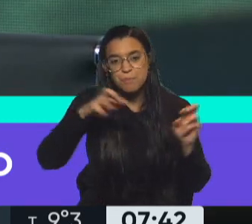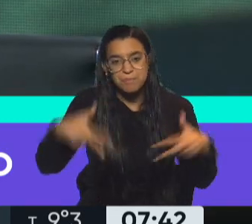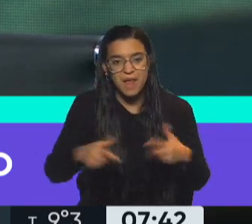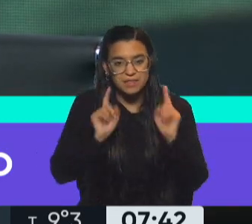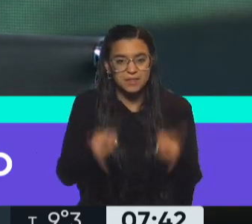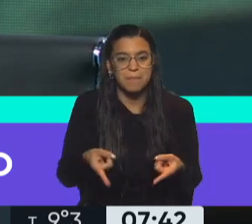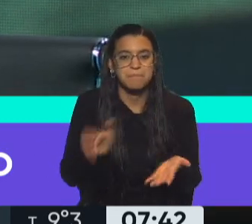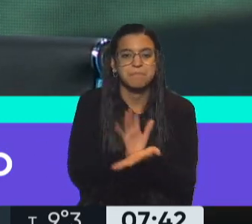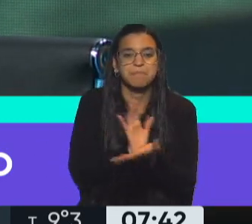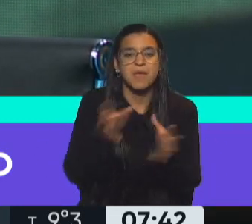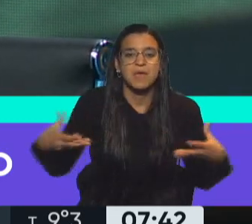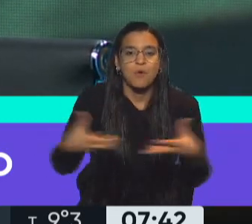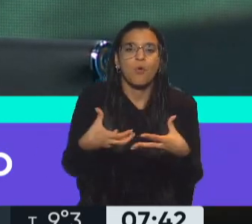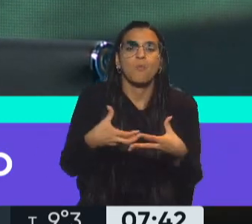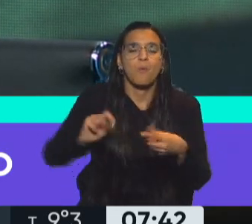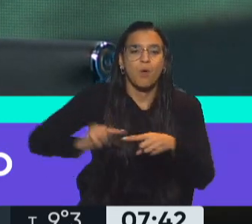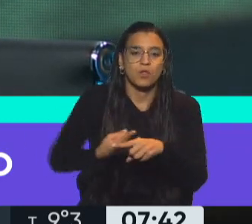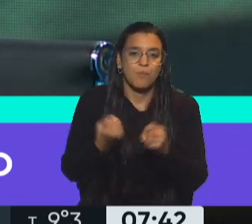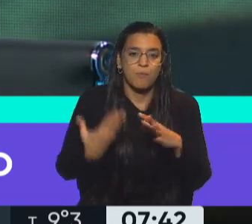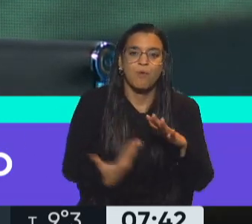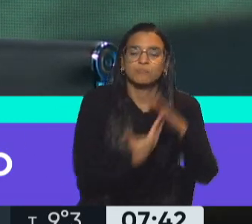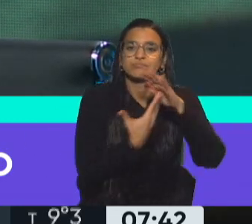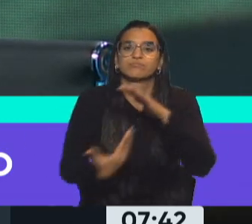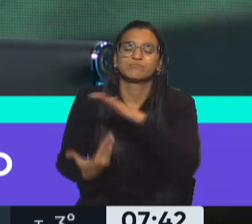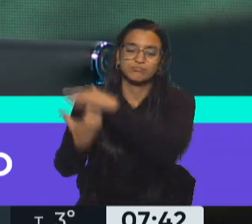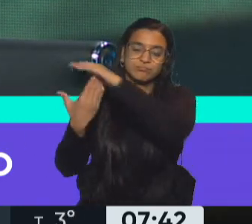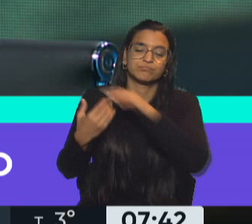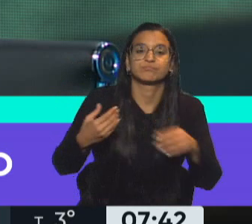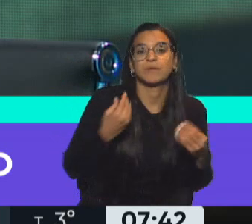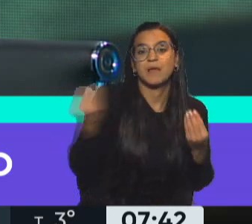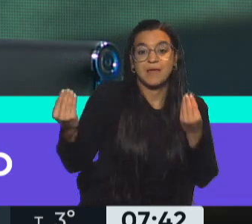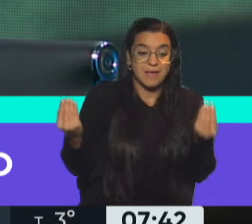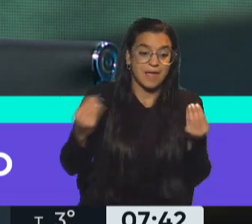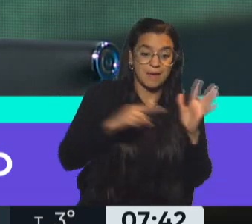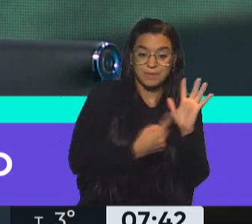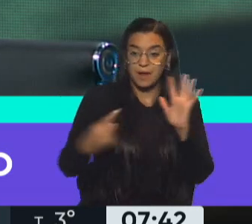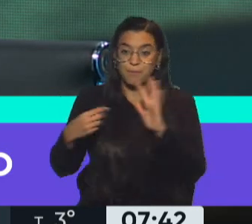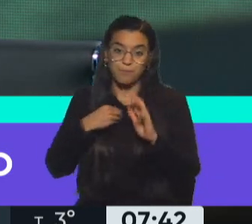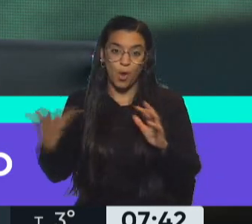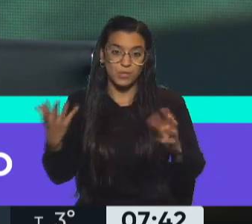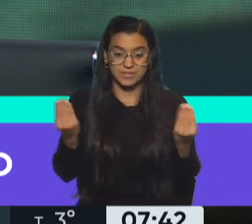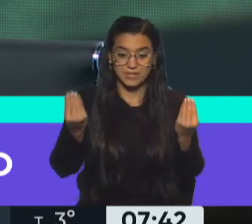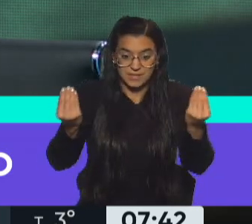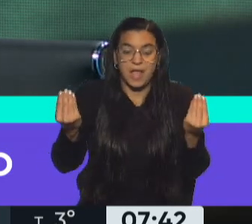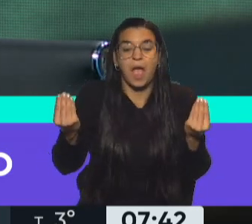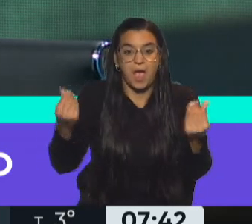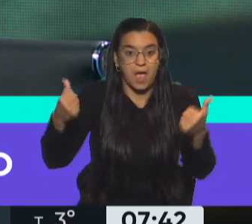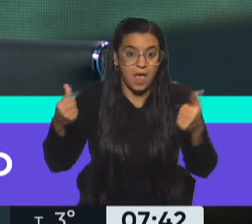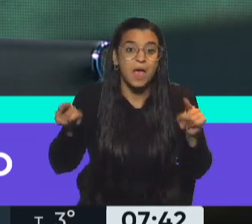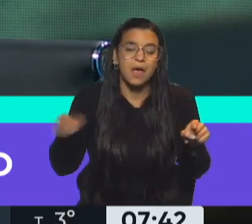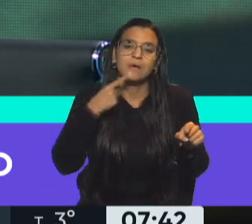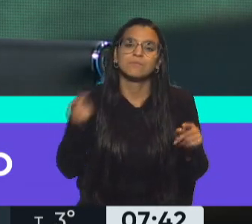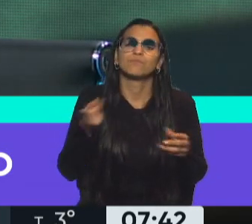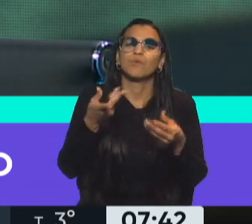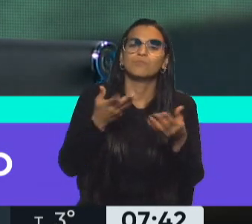también de parte del propio espacio, porque las cabezas de lista, tanto en provincia como en Capital Federal, mantienen esa postura más conciliadora